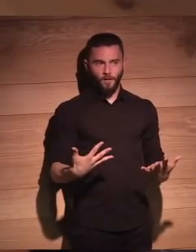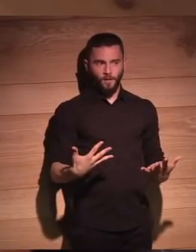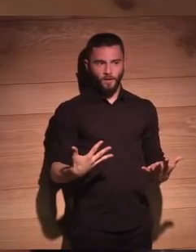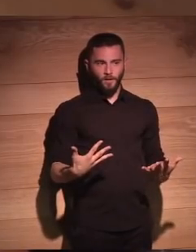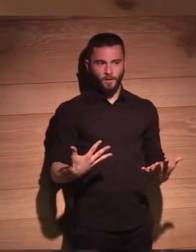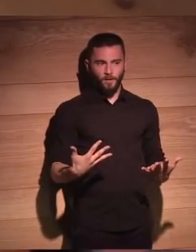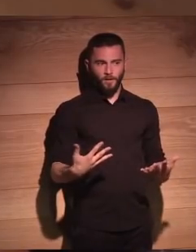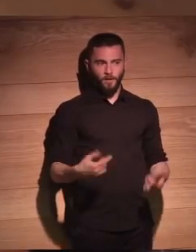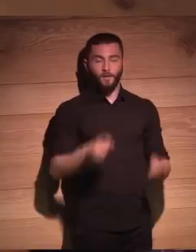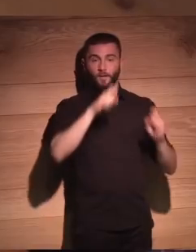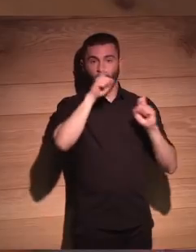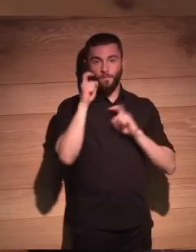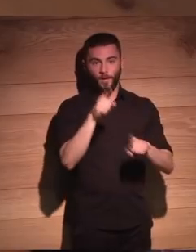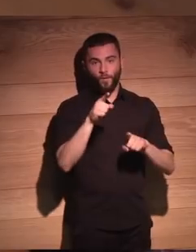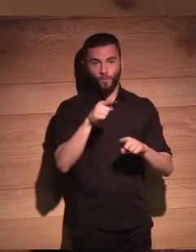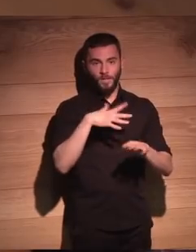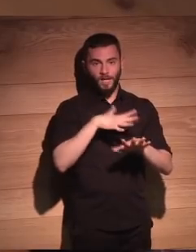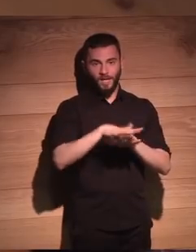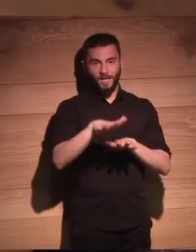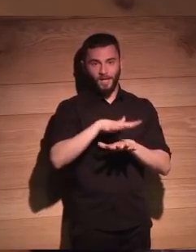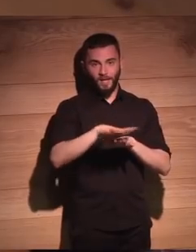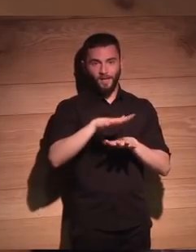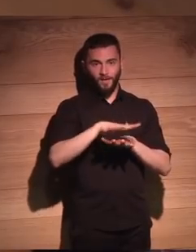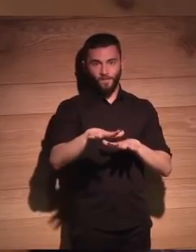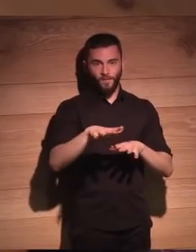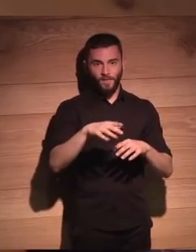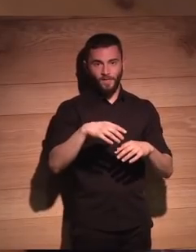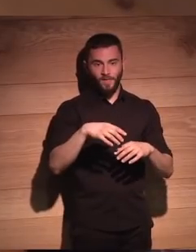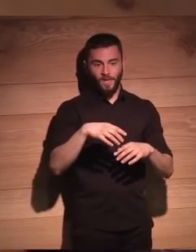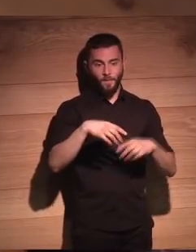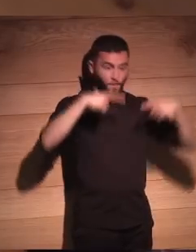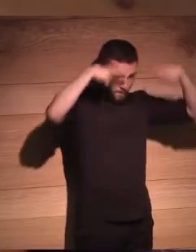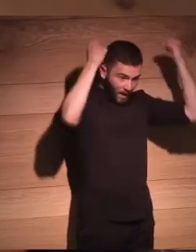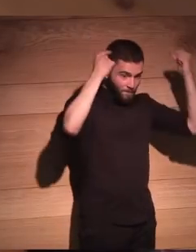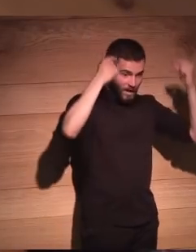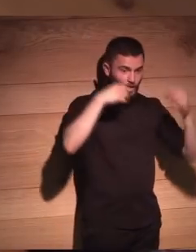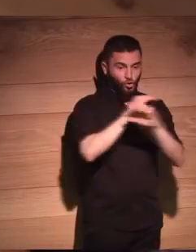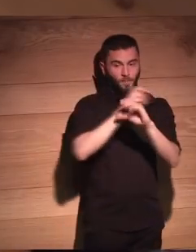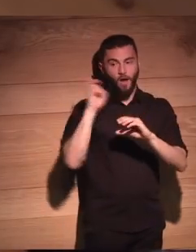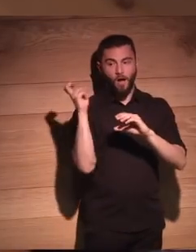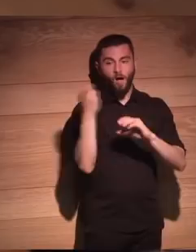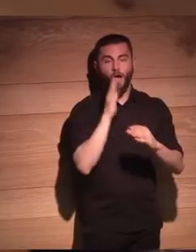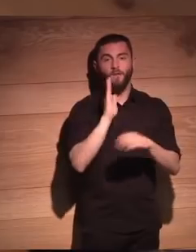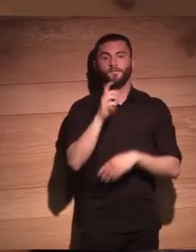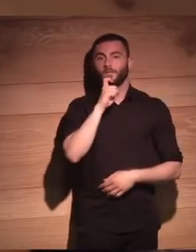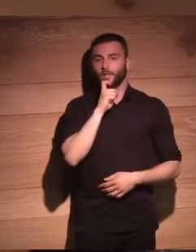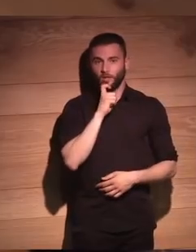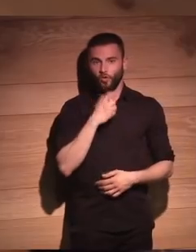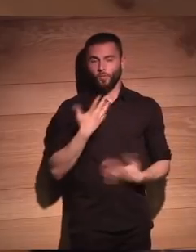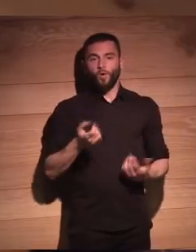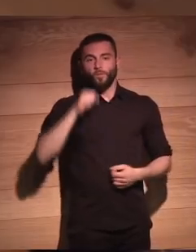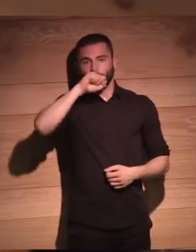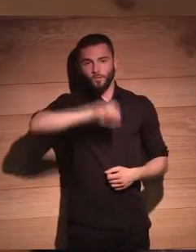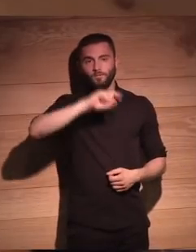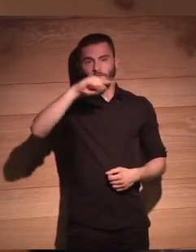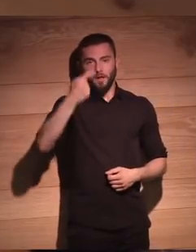nos preguntan sobre la influencia de Batman en diferentes cómics que ha llevado a muchísimos crossovers. ¿Cuál es el favorito de